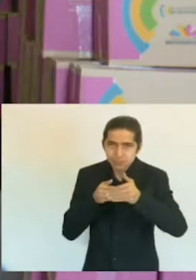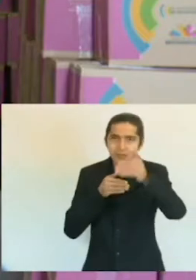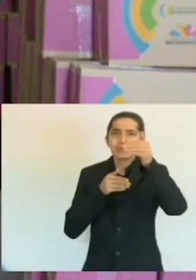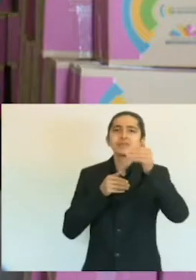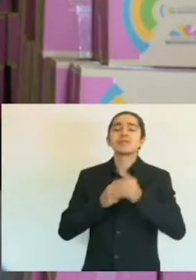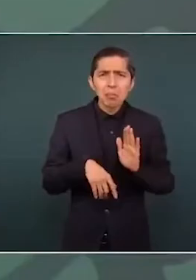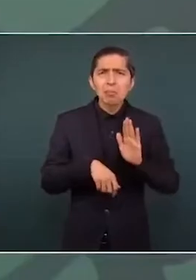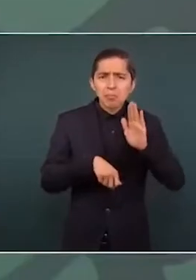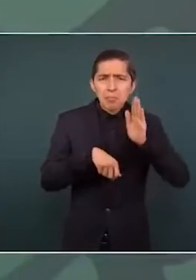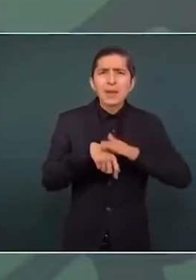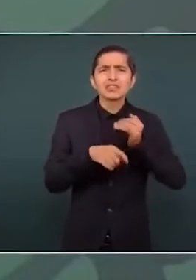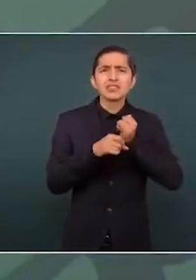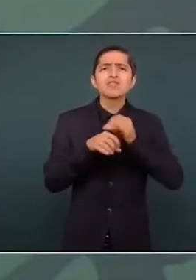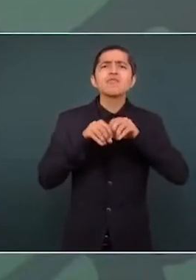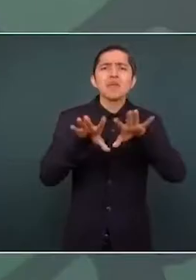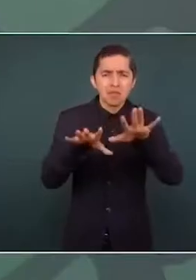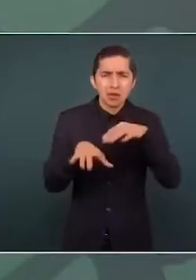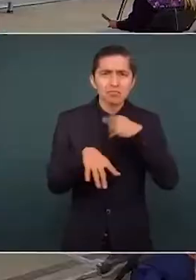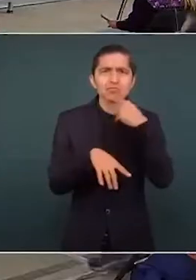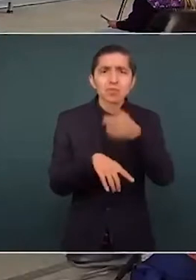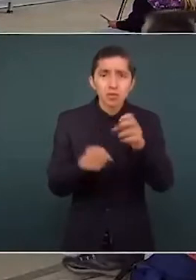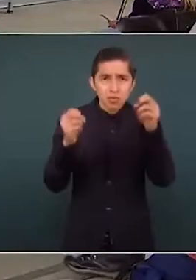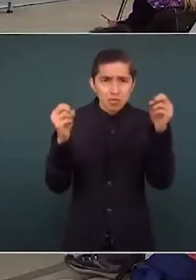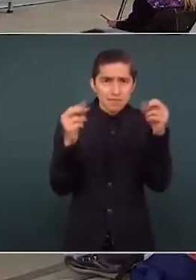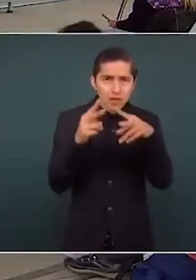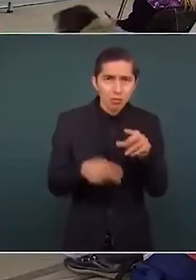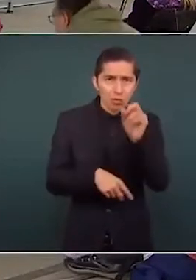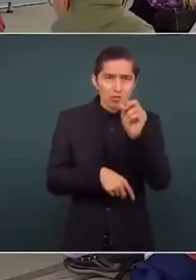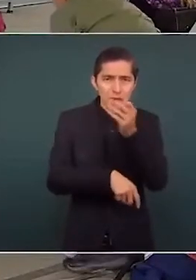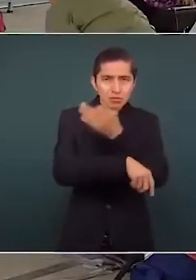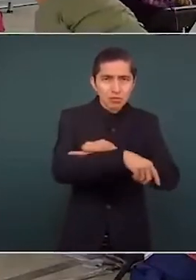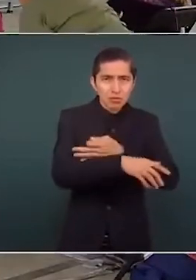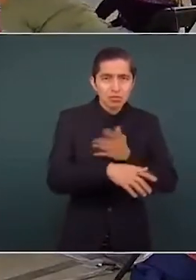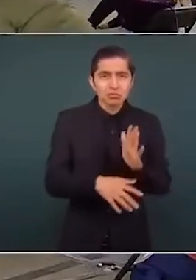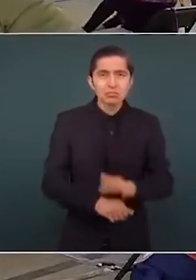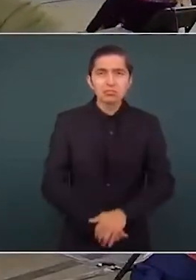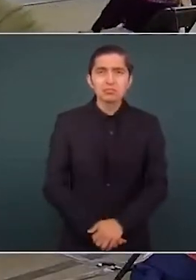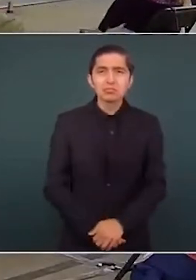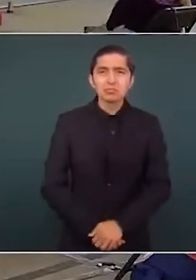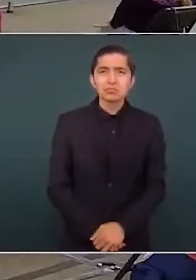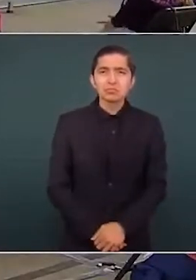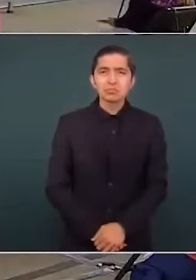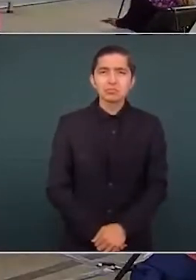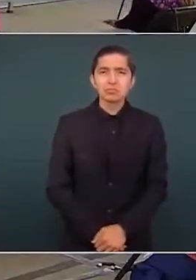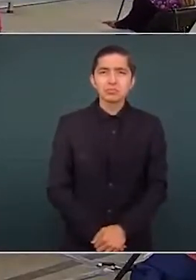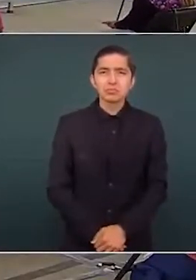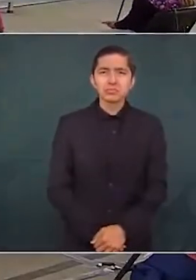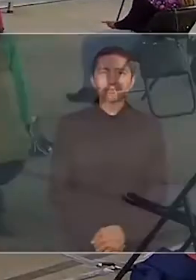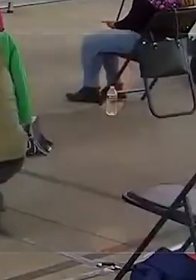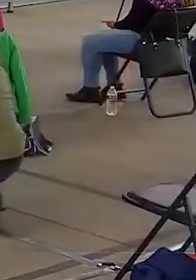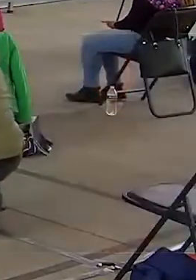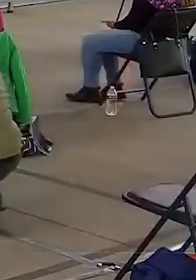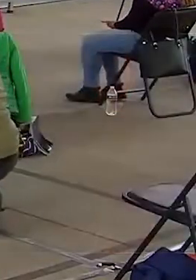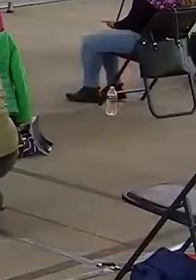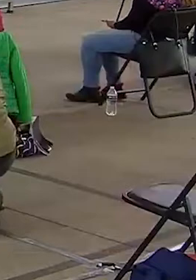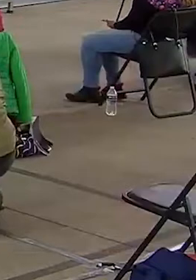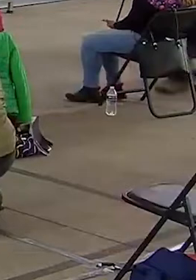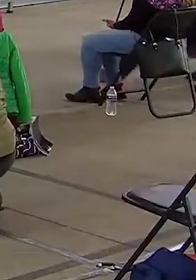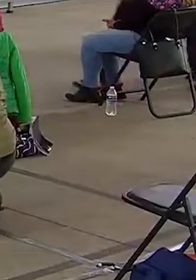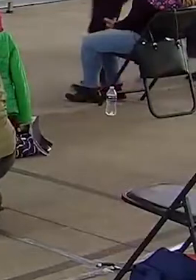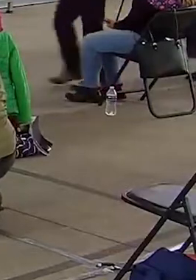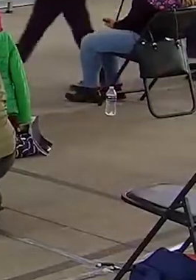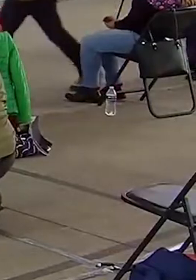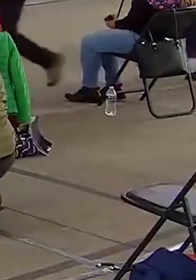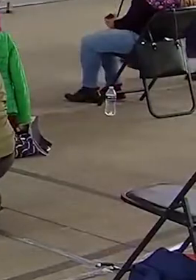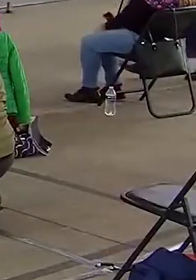aprovechó para pedirle al presidente mayor recursos federales a las entidades al final de la conferencia a lópez obrador ni se